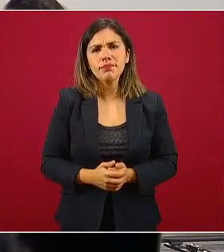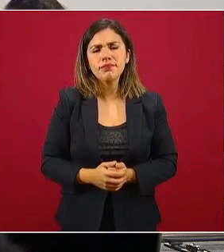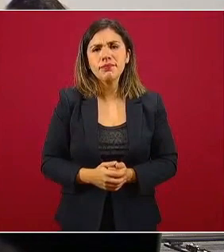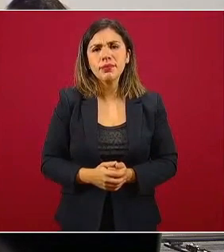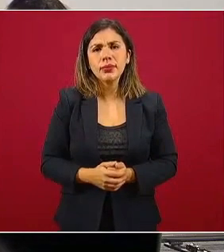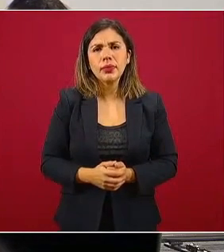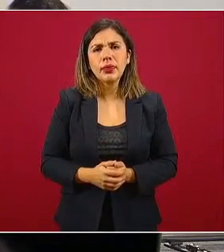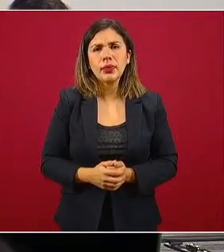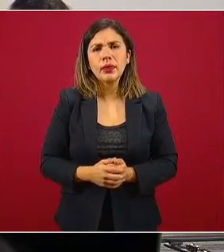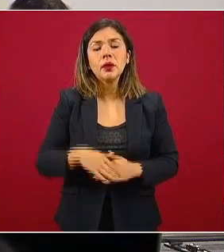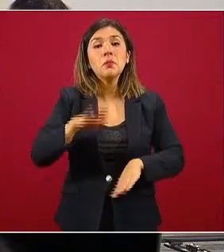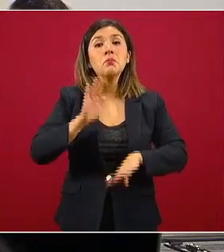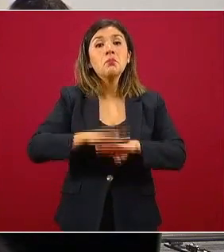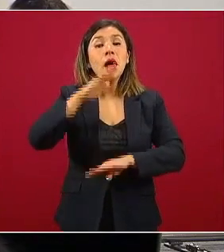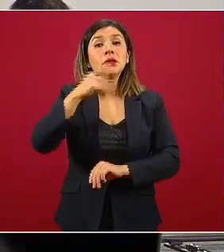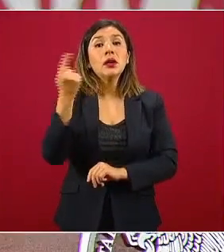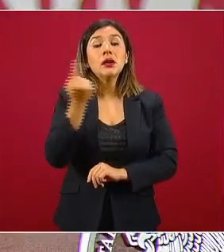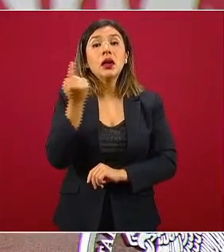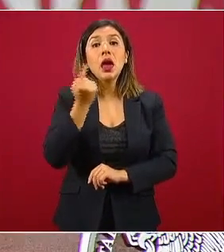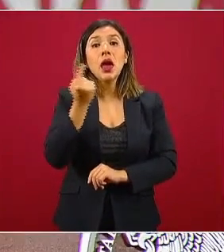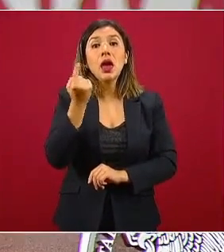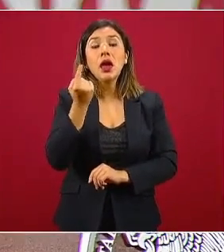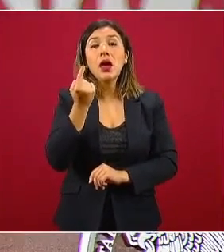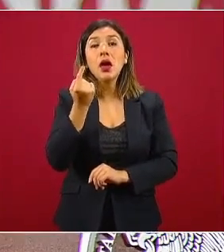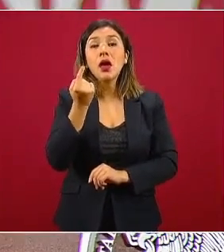más de lo que